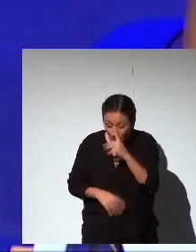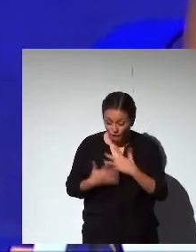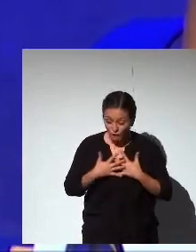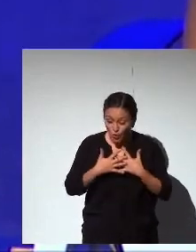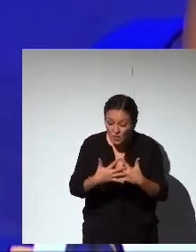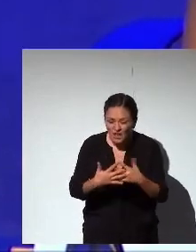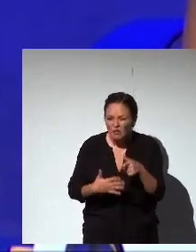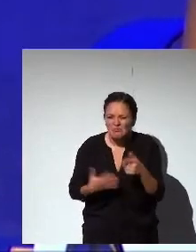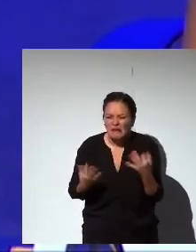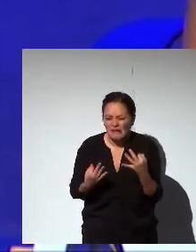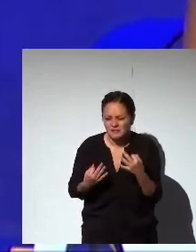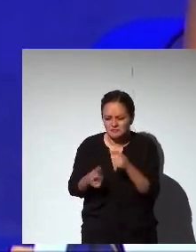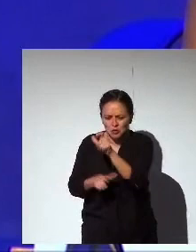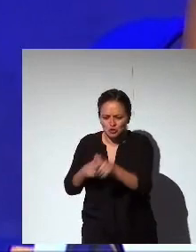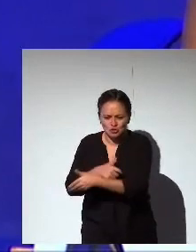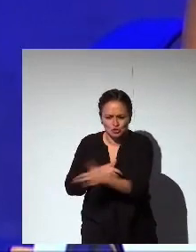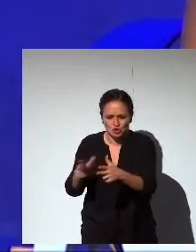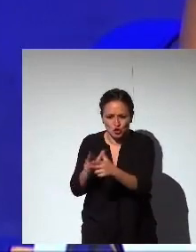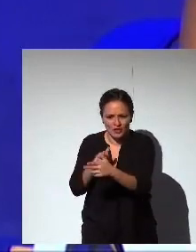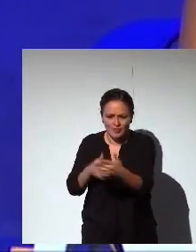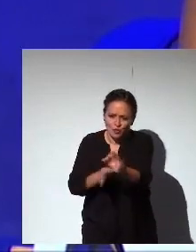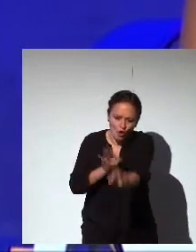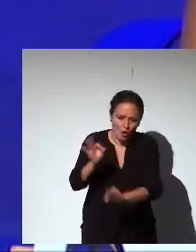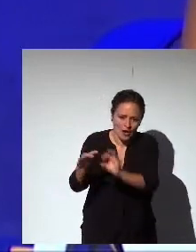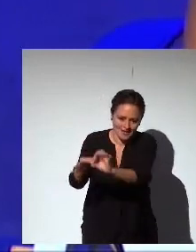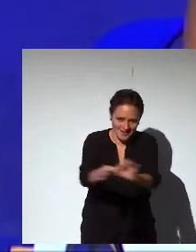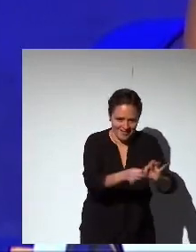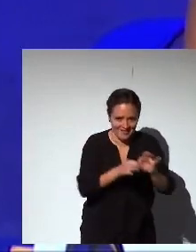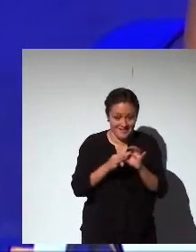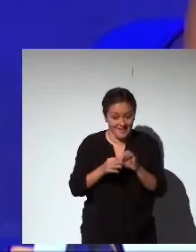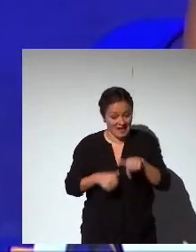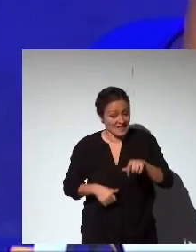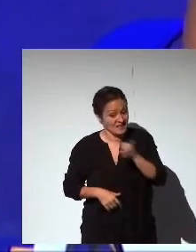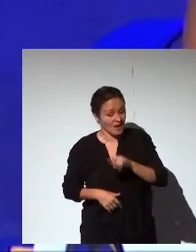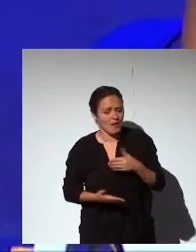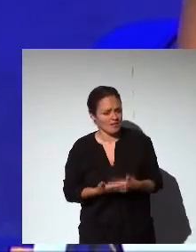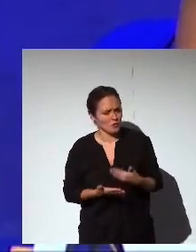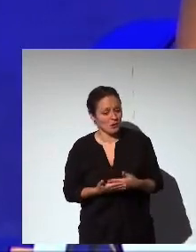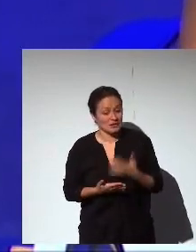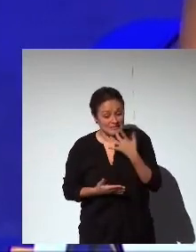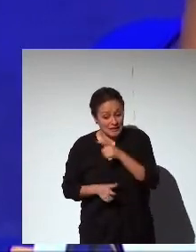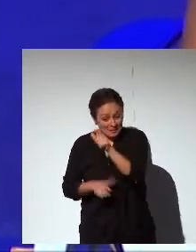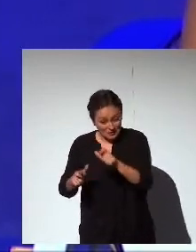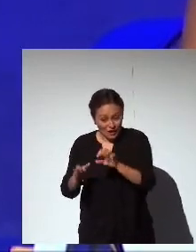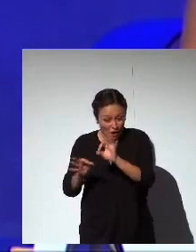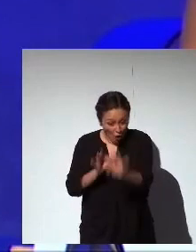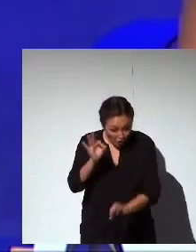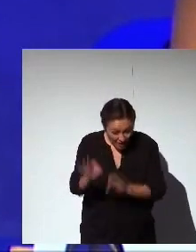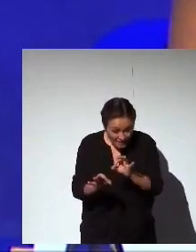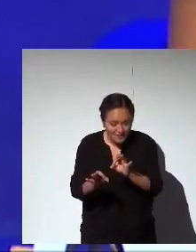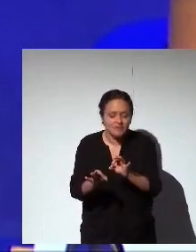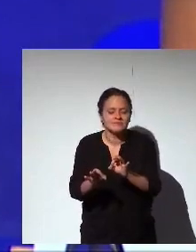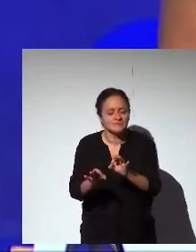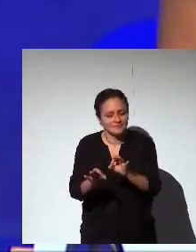civil organizada. En Canarias hemos demostrado que esta sociedad civil organizada ha sido realmente la que